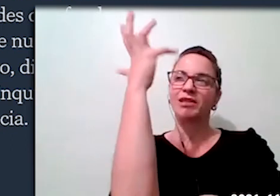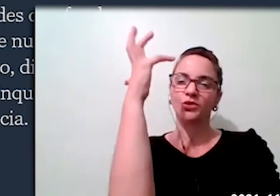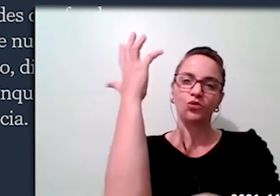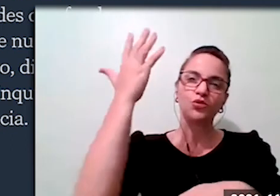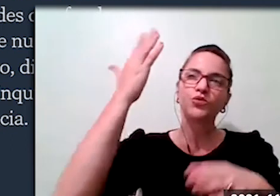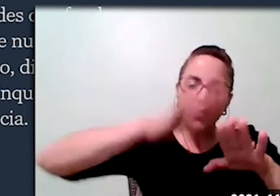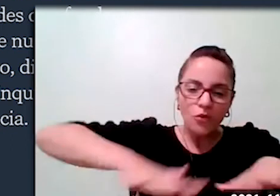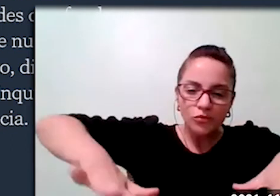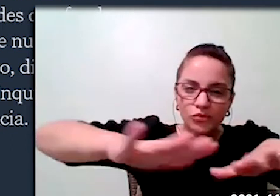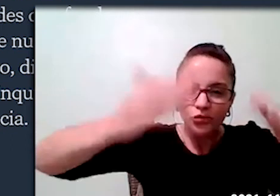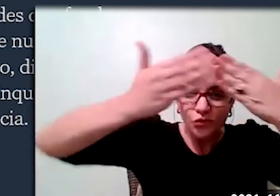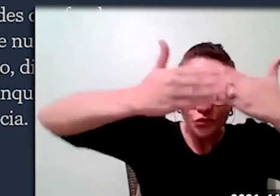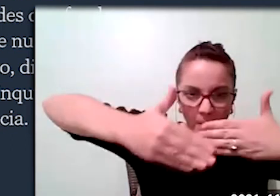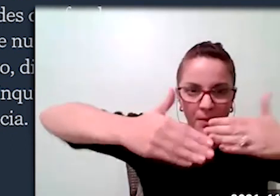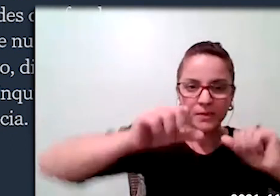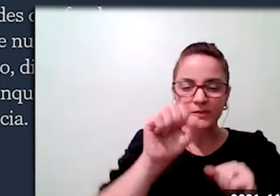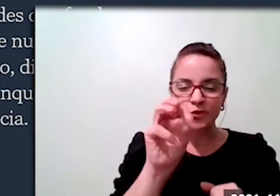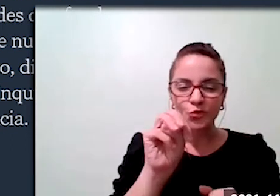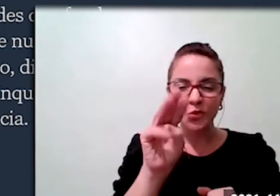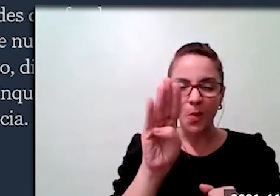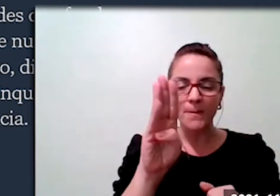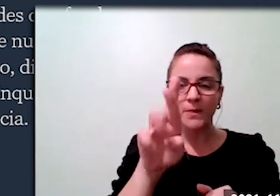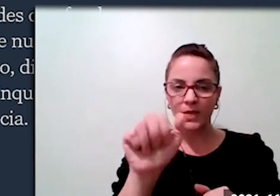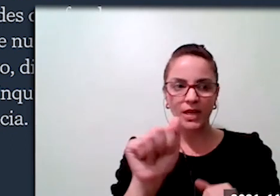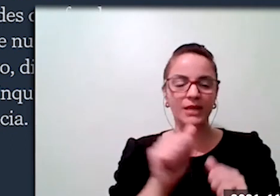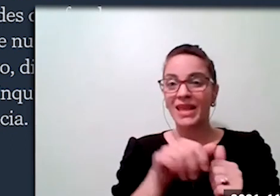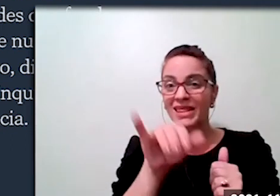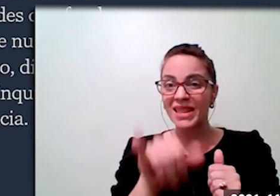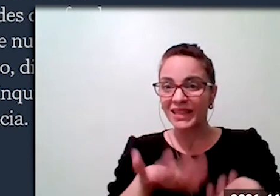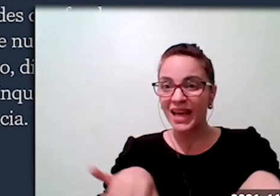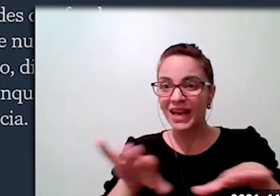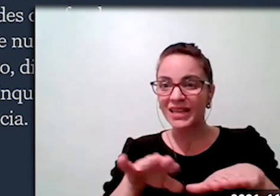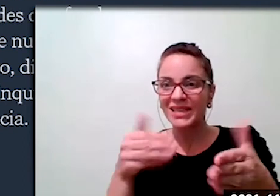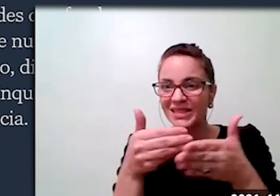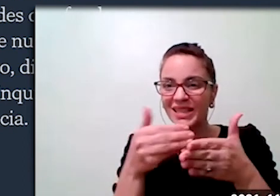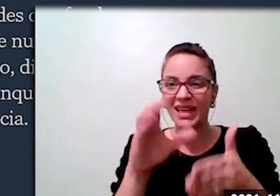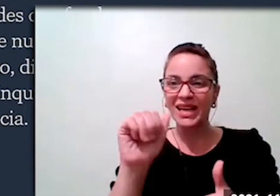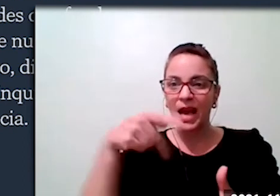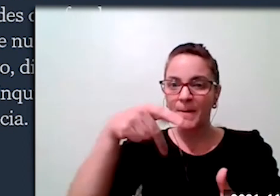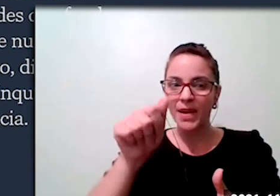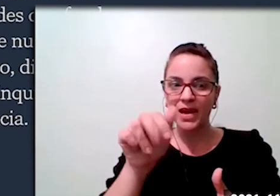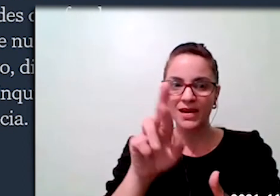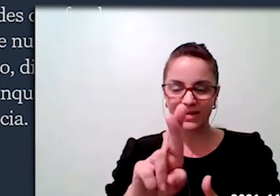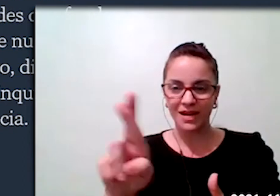funda el español en Puerto Rico. Caparra, pues, que queda en el Camino de la Plata y que seguramente